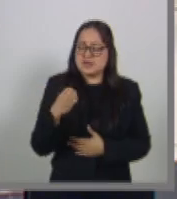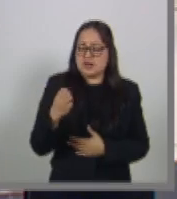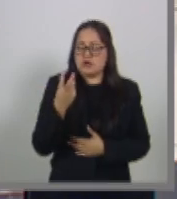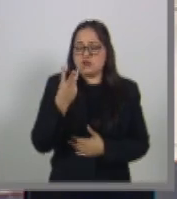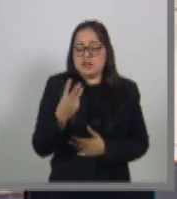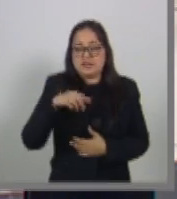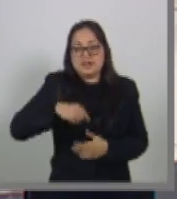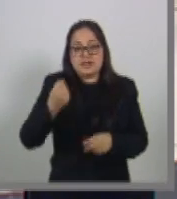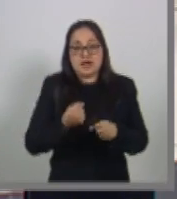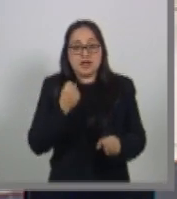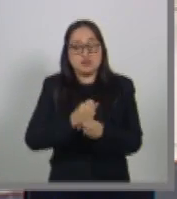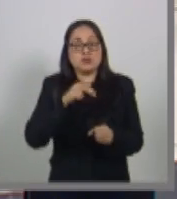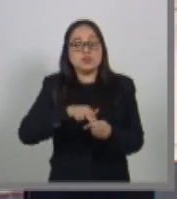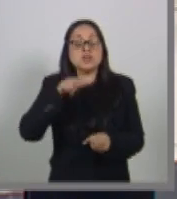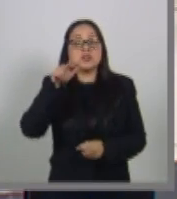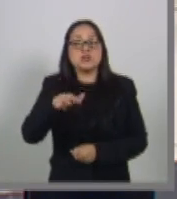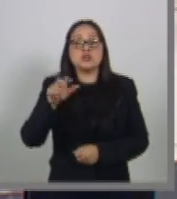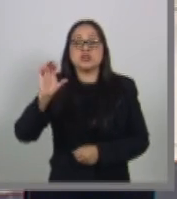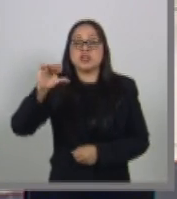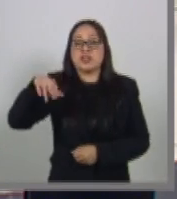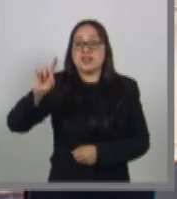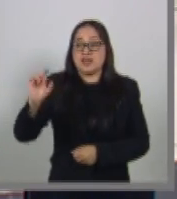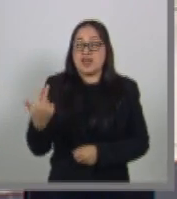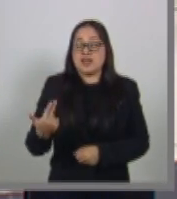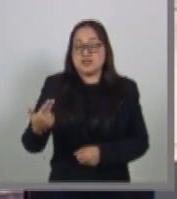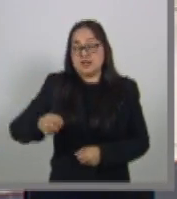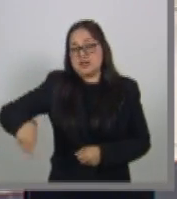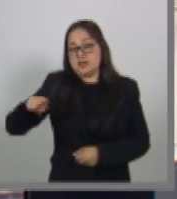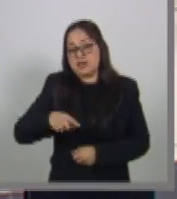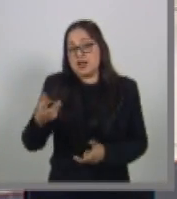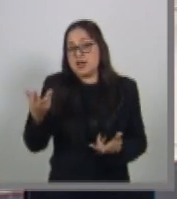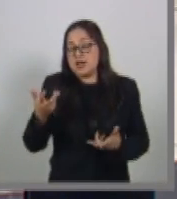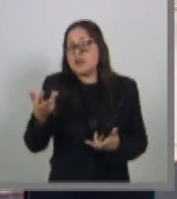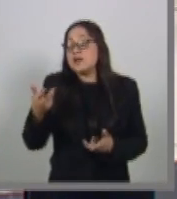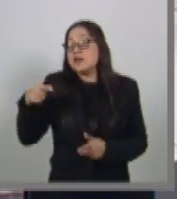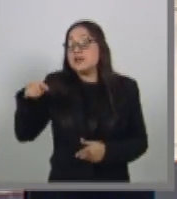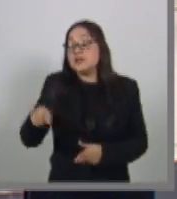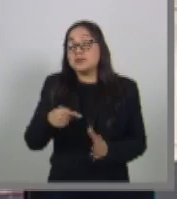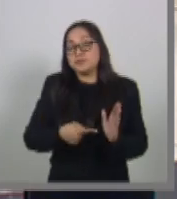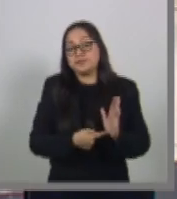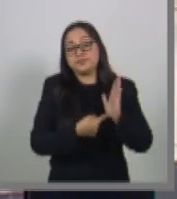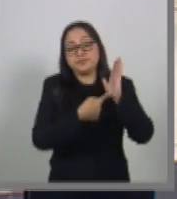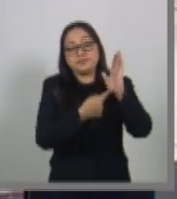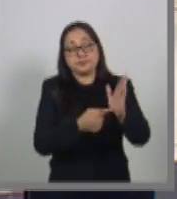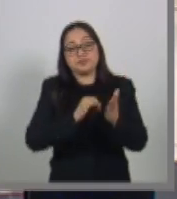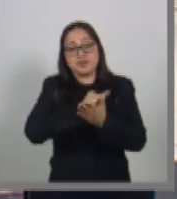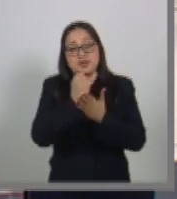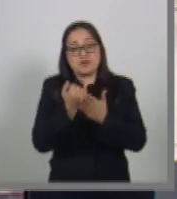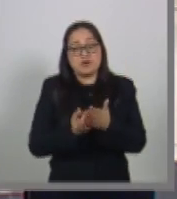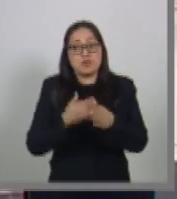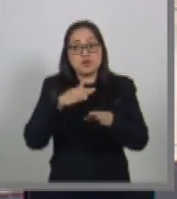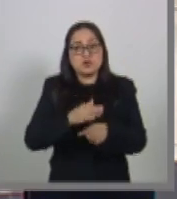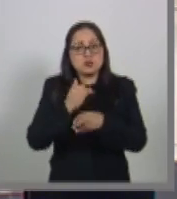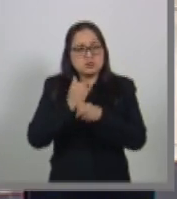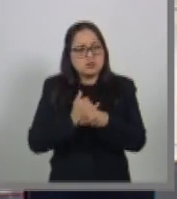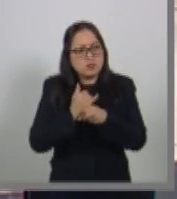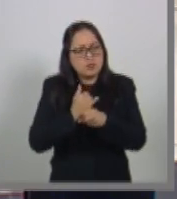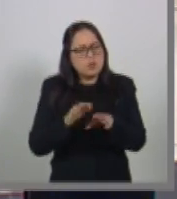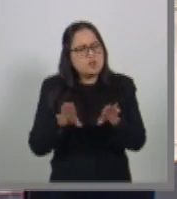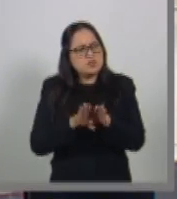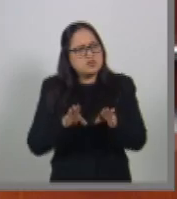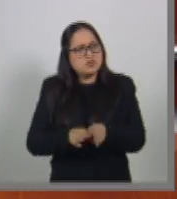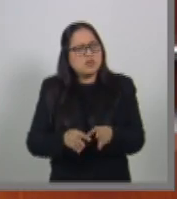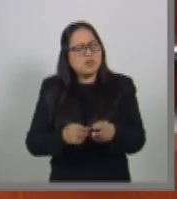presente año, la Comisión Nacional de Derechos Humanos dio a conocer el informe de seguimiento de